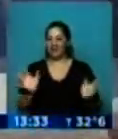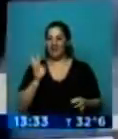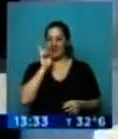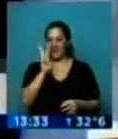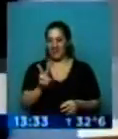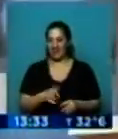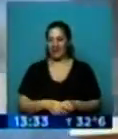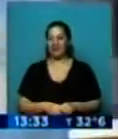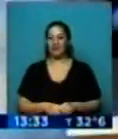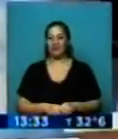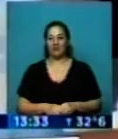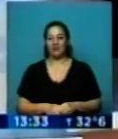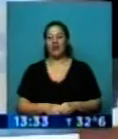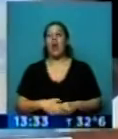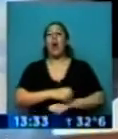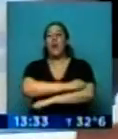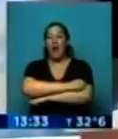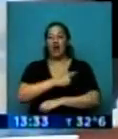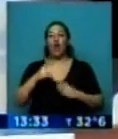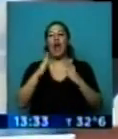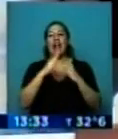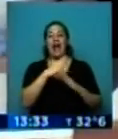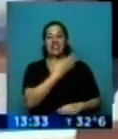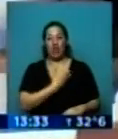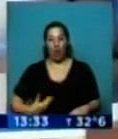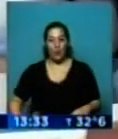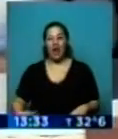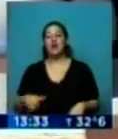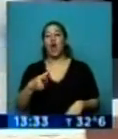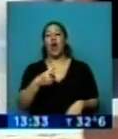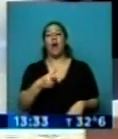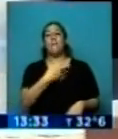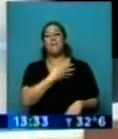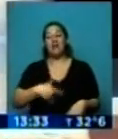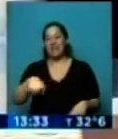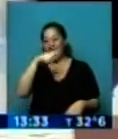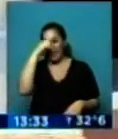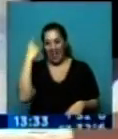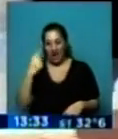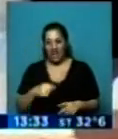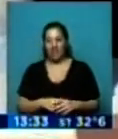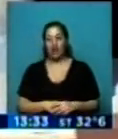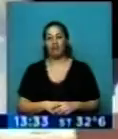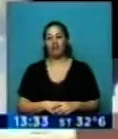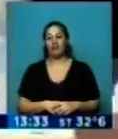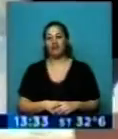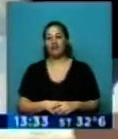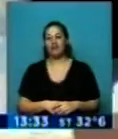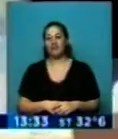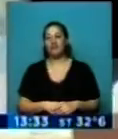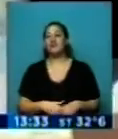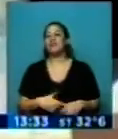tenemos, justamente. Bueno, en el balcón de la Casa de Gobierno, el presidente de la Nación saluda a